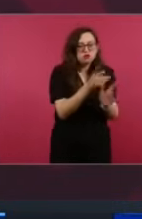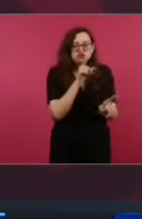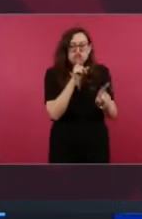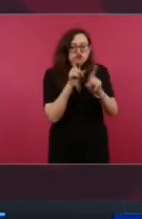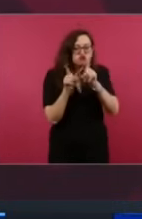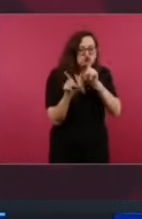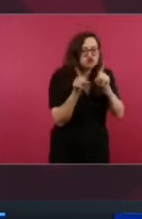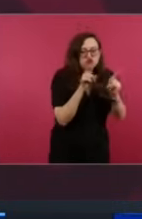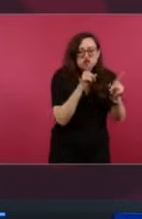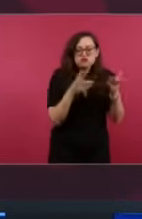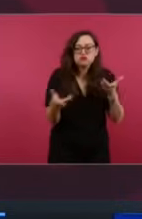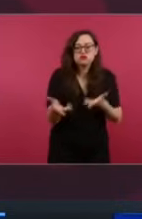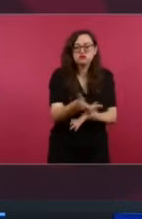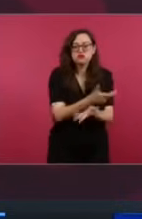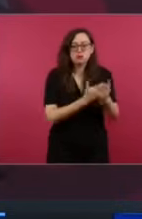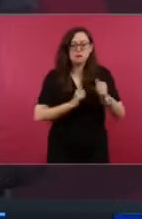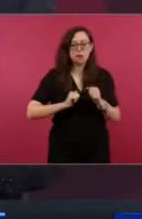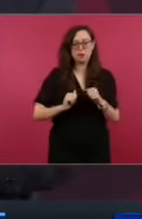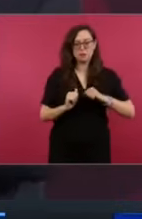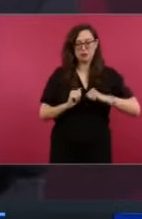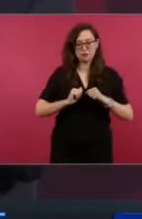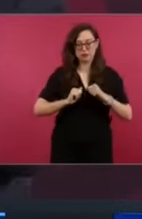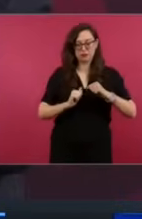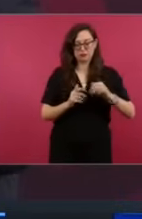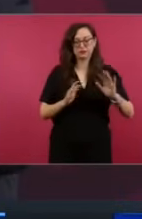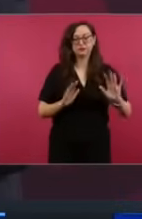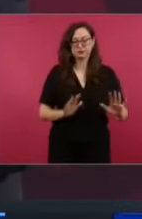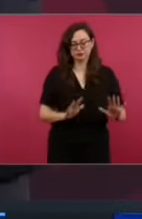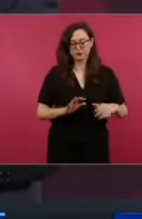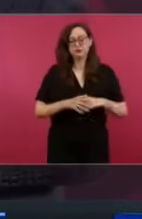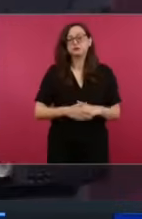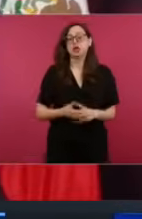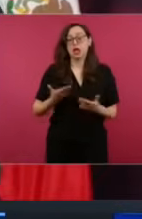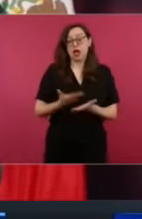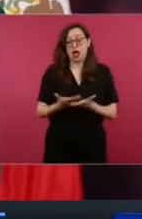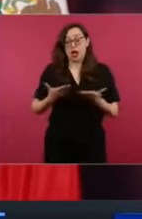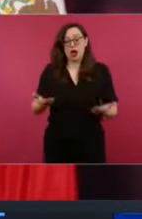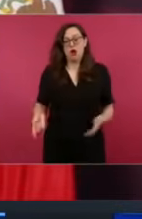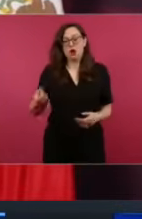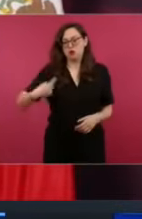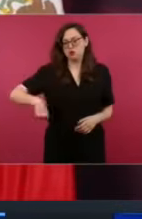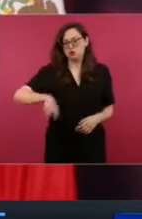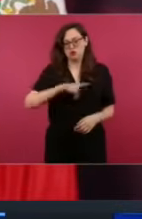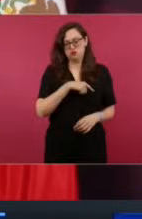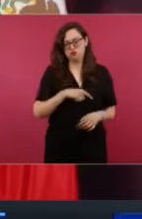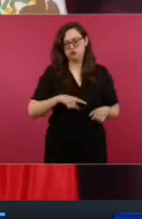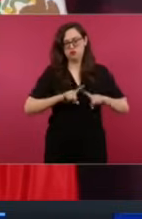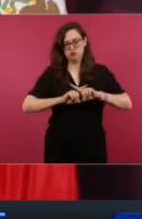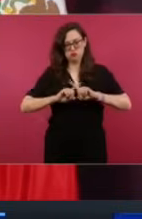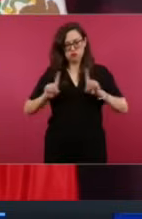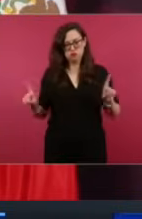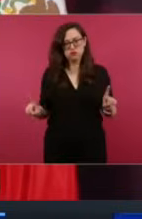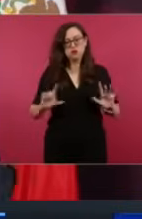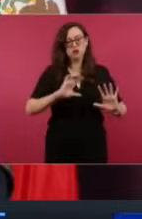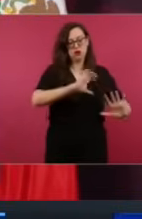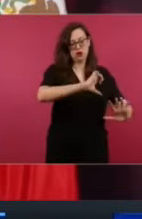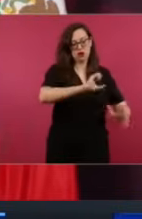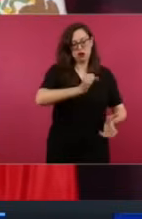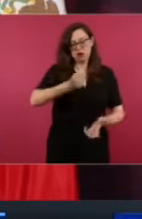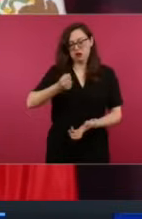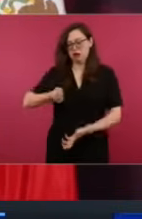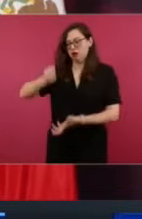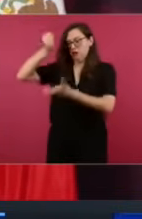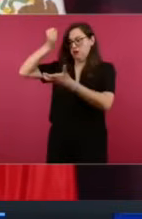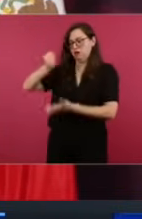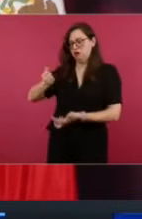López Obrador no ha esclarecido, ¿verdad? Esos homicidios son del fuero común, pertenecen a los estados. Mira cuántos